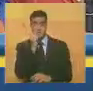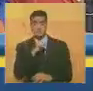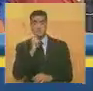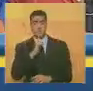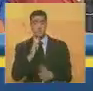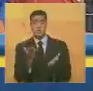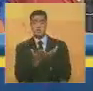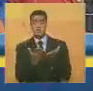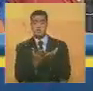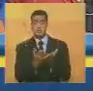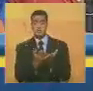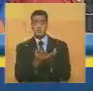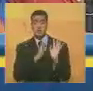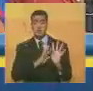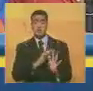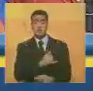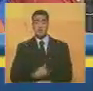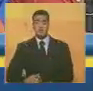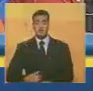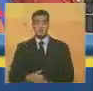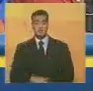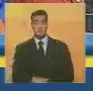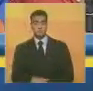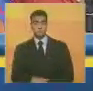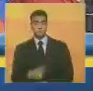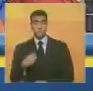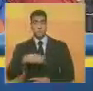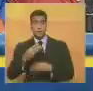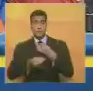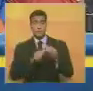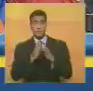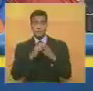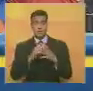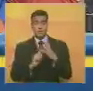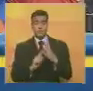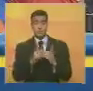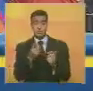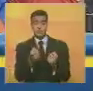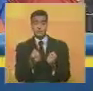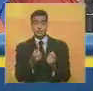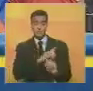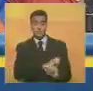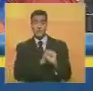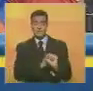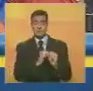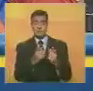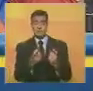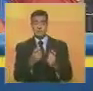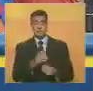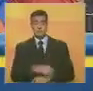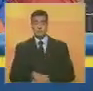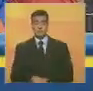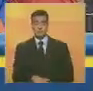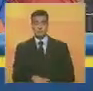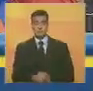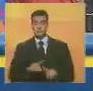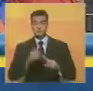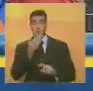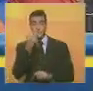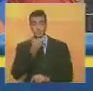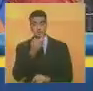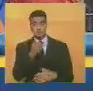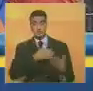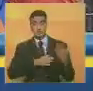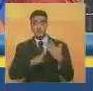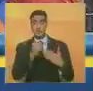un estudiante en esta huelga. Que tomaremos las acciones que tengamos que tomar con la contundencia que nos caracteriza, pero definitivamente